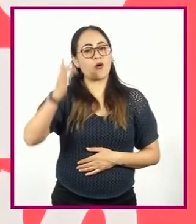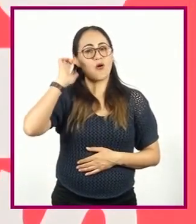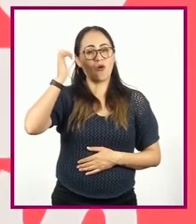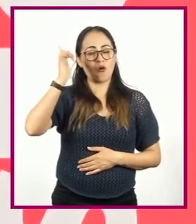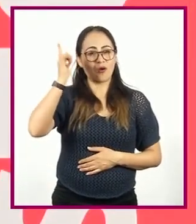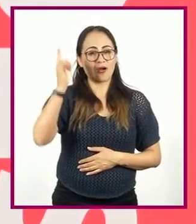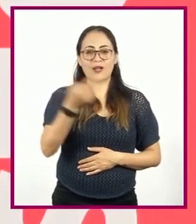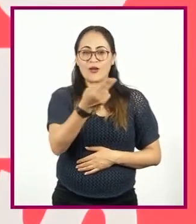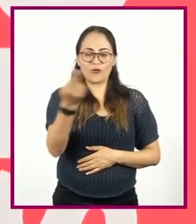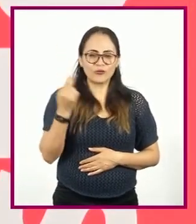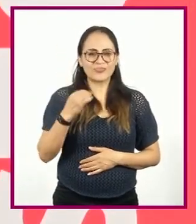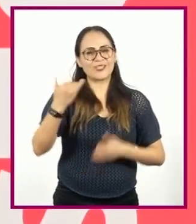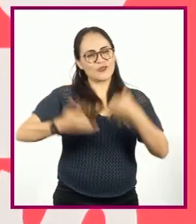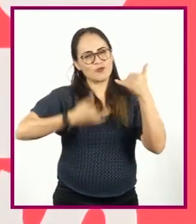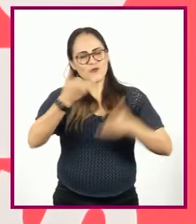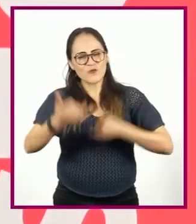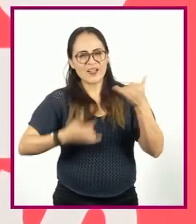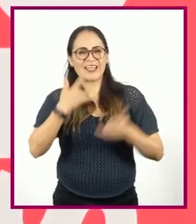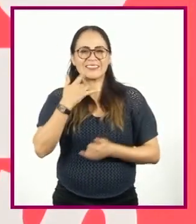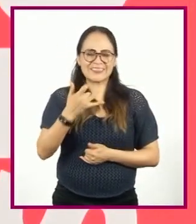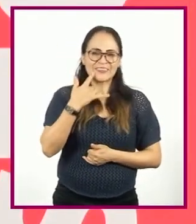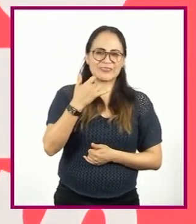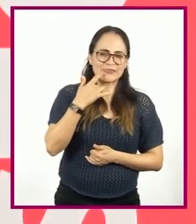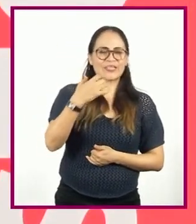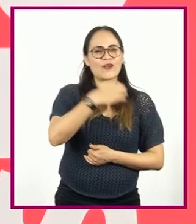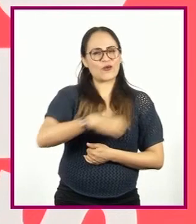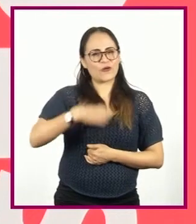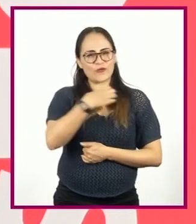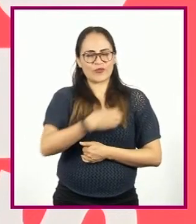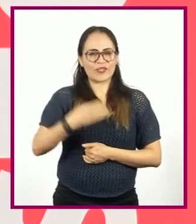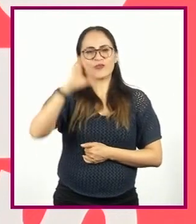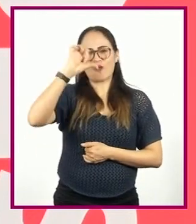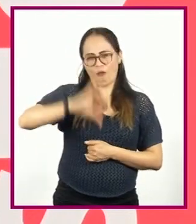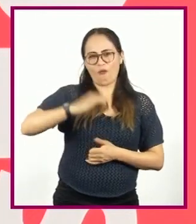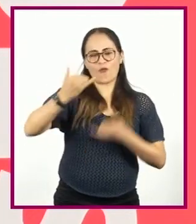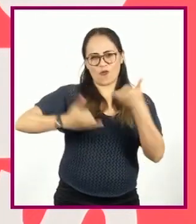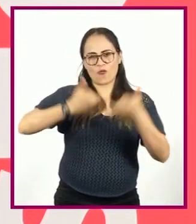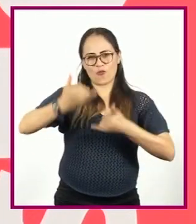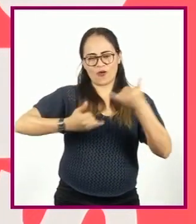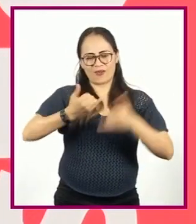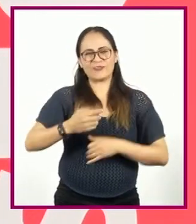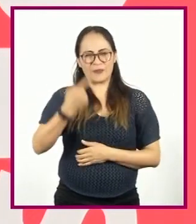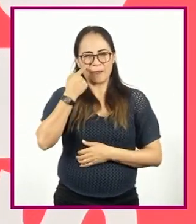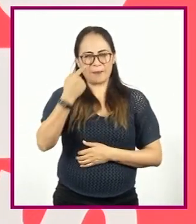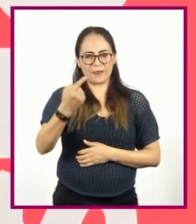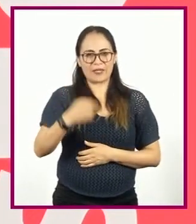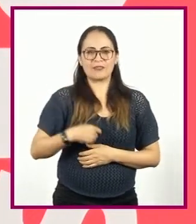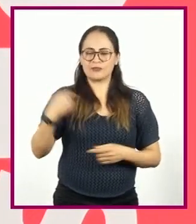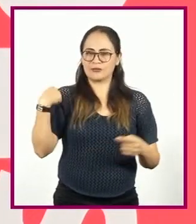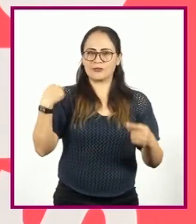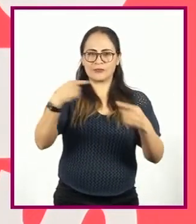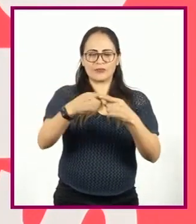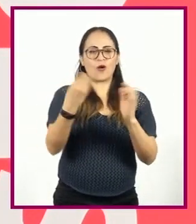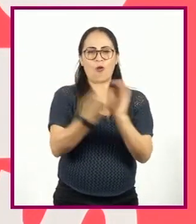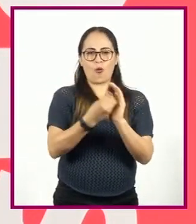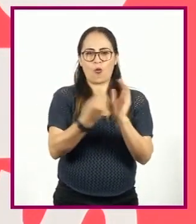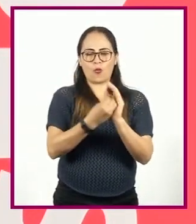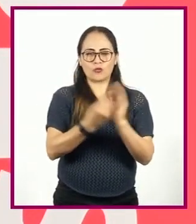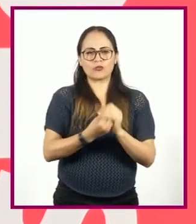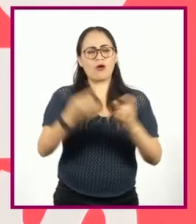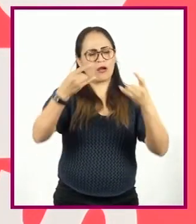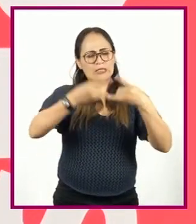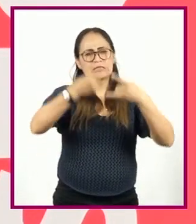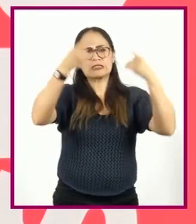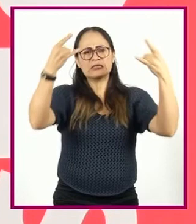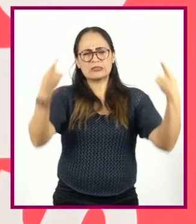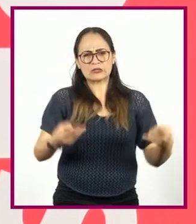Esperamos que se hayan divertido tanto como nosotras con la dinámica de hoy. Como vimos a lo largo de la sesión, la historia